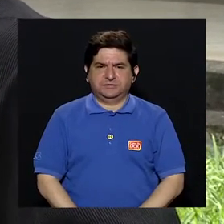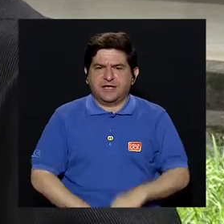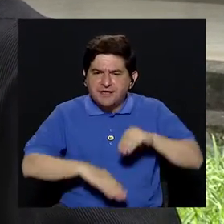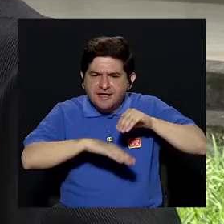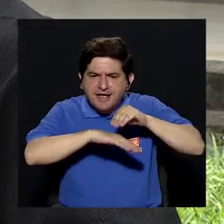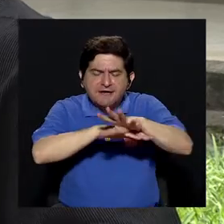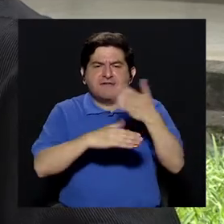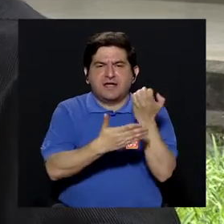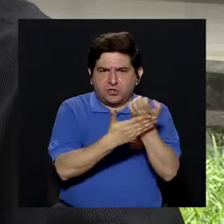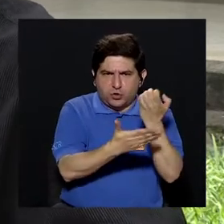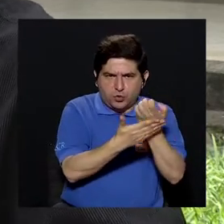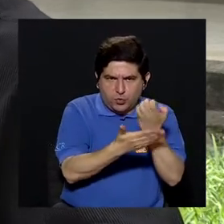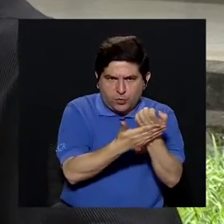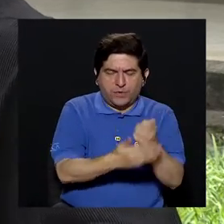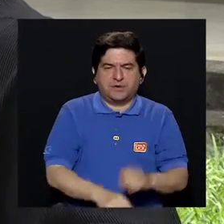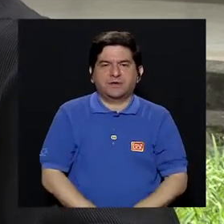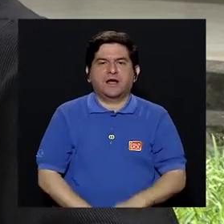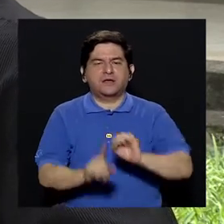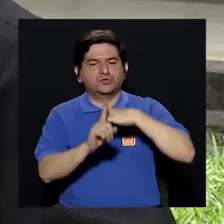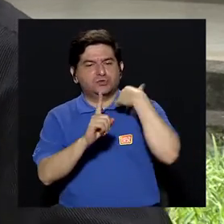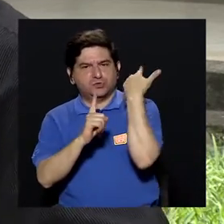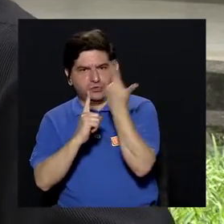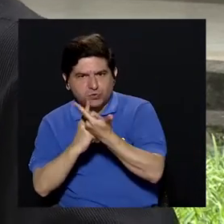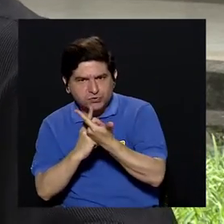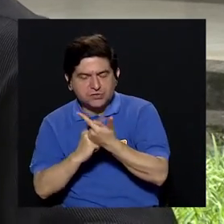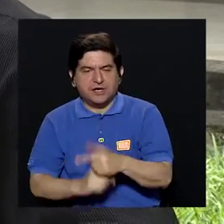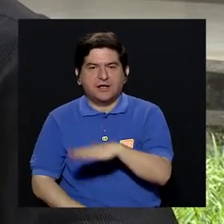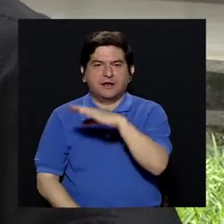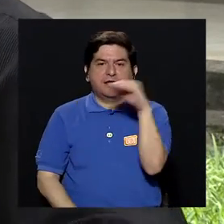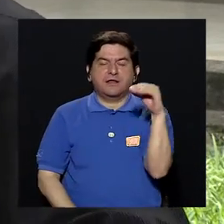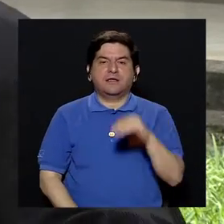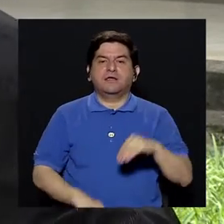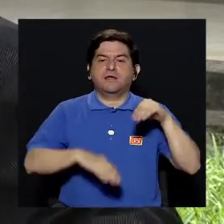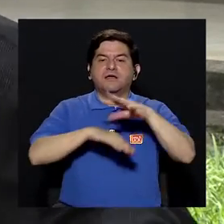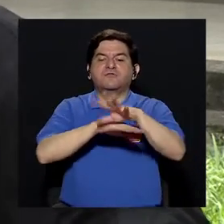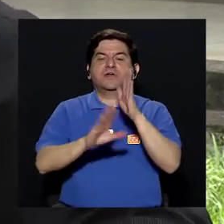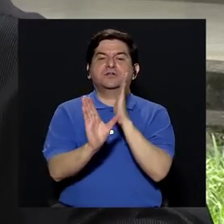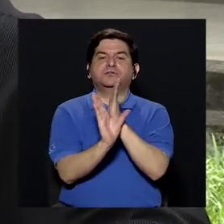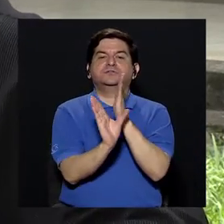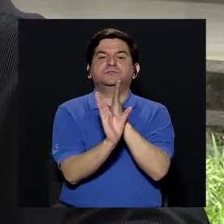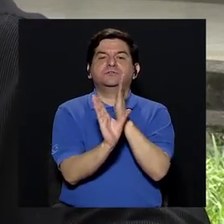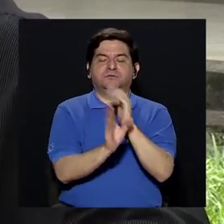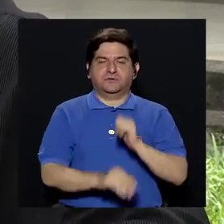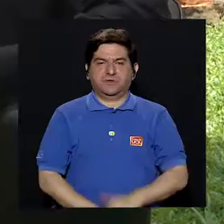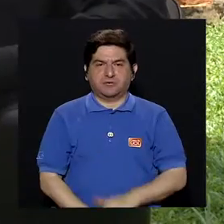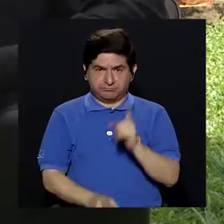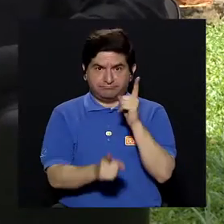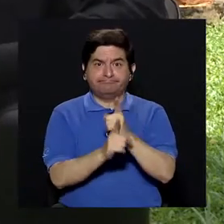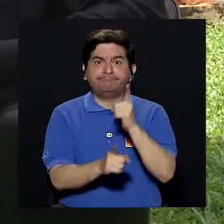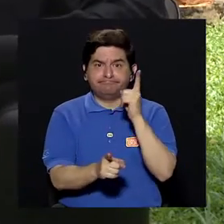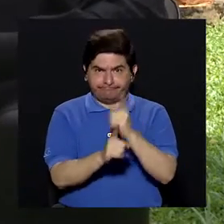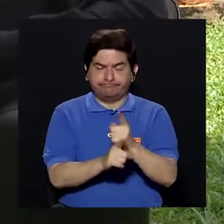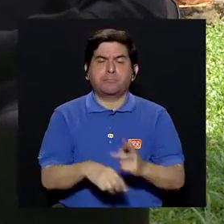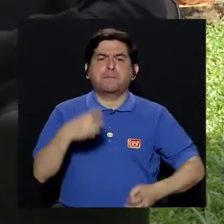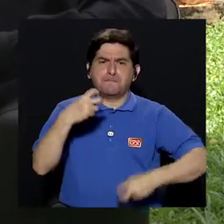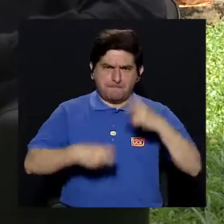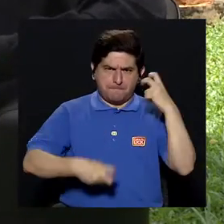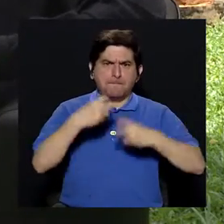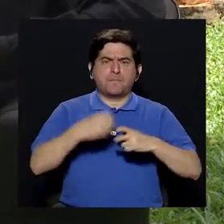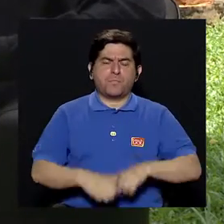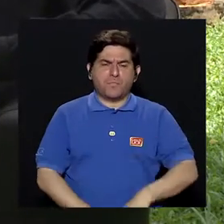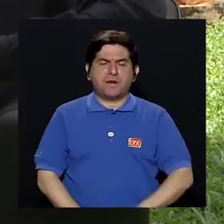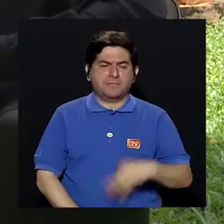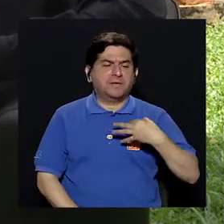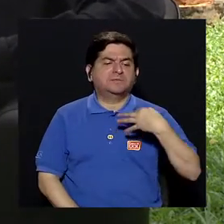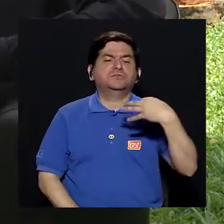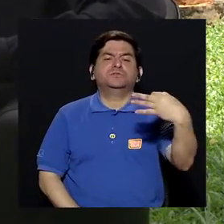las consecuencias económicas, las consecuencias sociales e incluso las consecuencias psicológicas de esto. Así es, un problema de